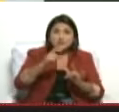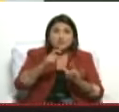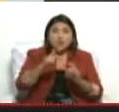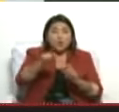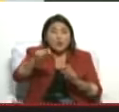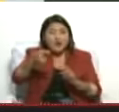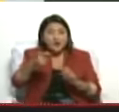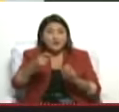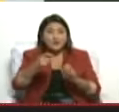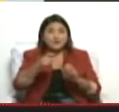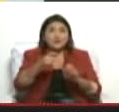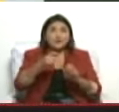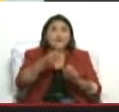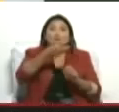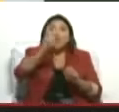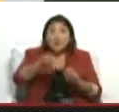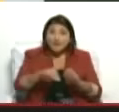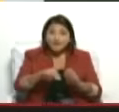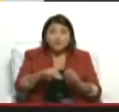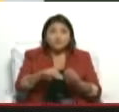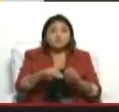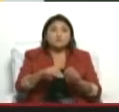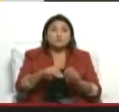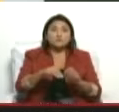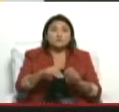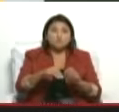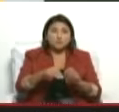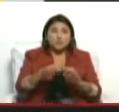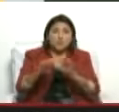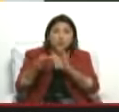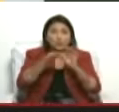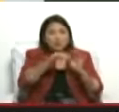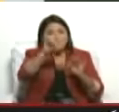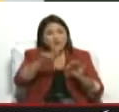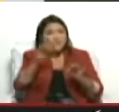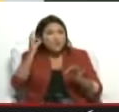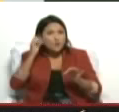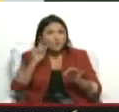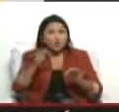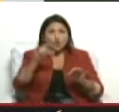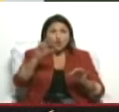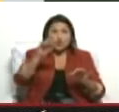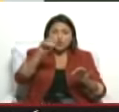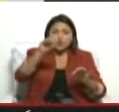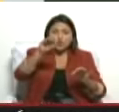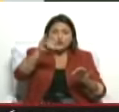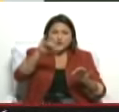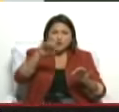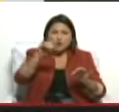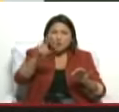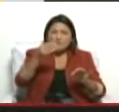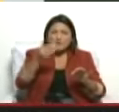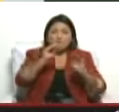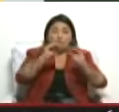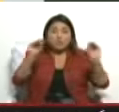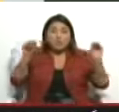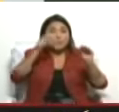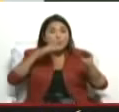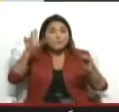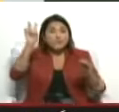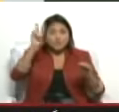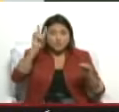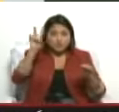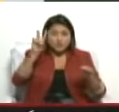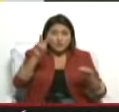comunicación digital a través de Rocío San Miguel con el fin de que comuniquen al pueblo venezolano